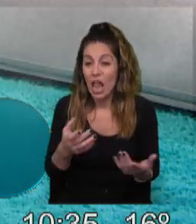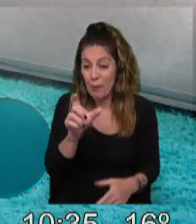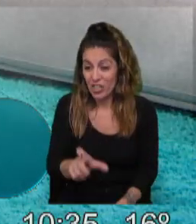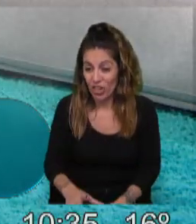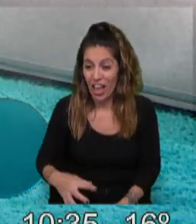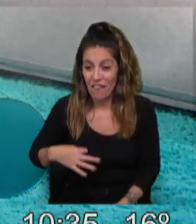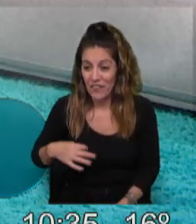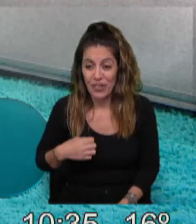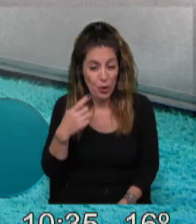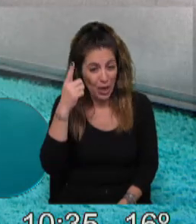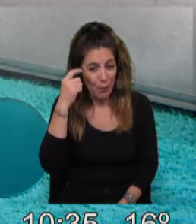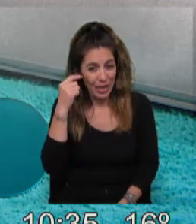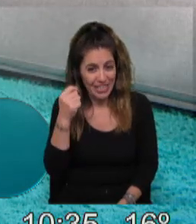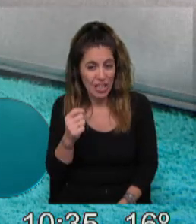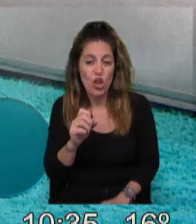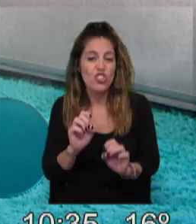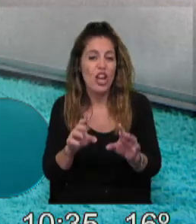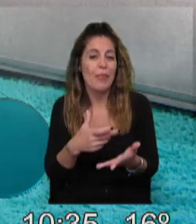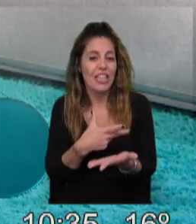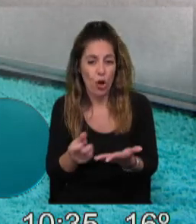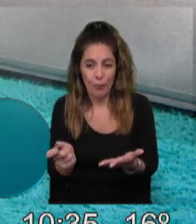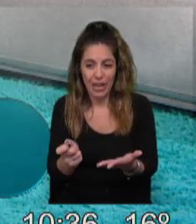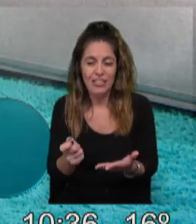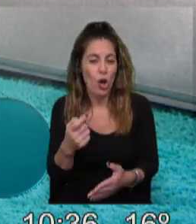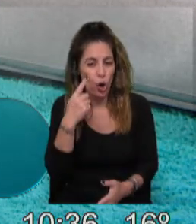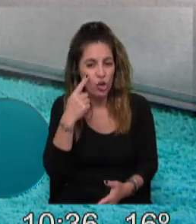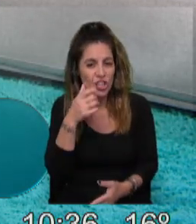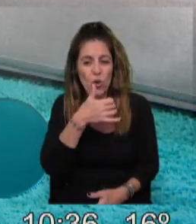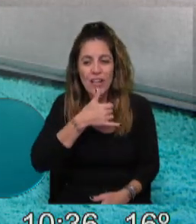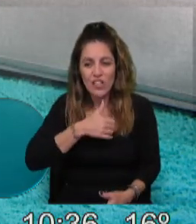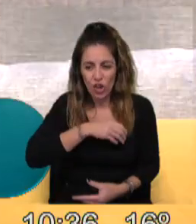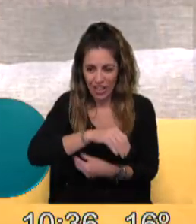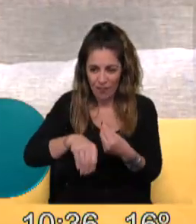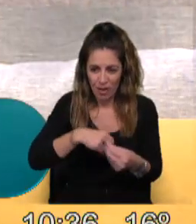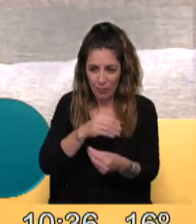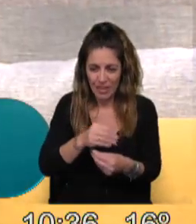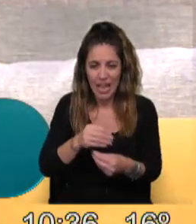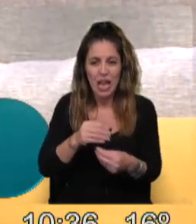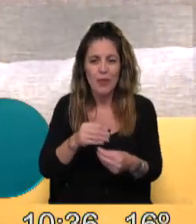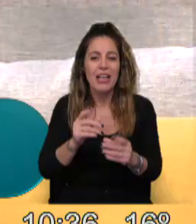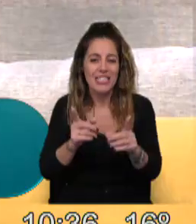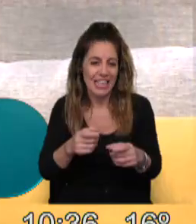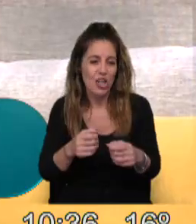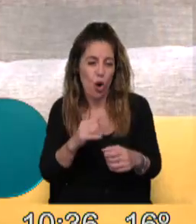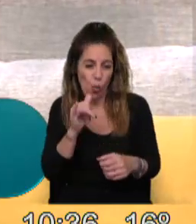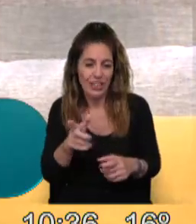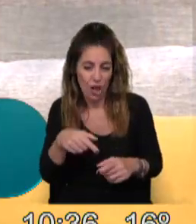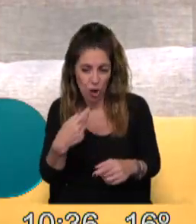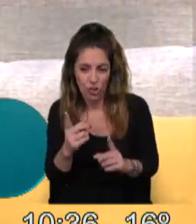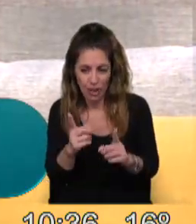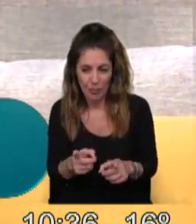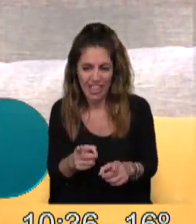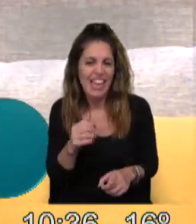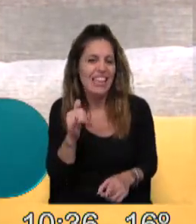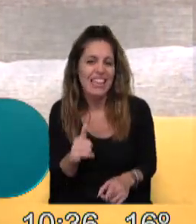experiencia de vida. Esto de conocer una historia familiar. Exacto. Y yo quería preguntarte, más allá de que después nos cuentes el otro montón de cosas que trajiste, ¿qué